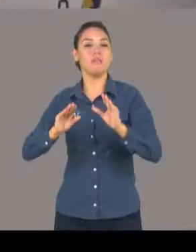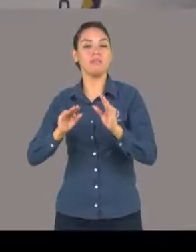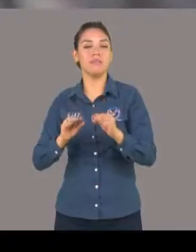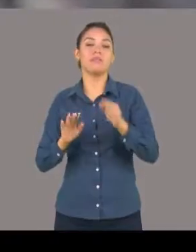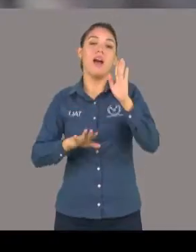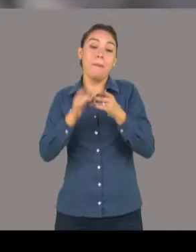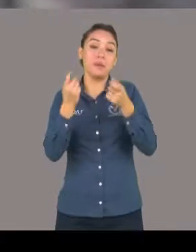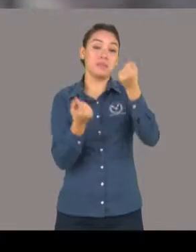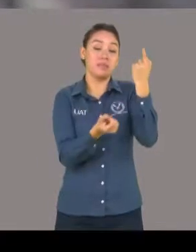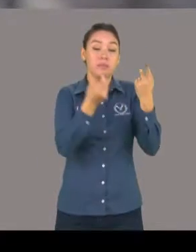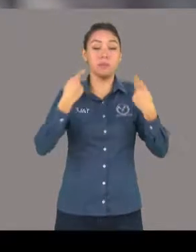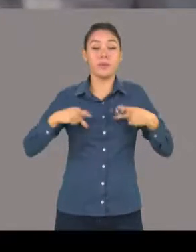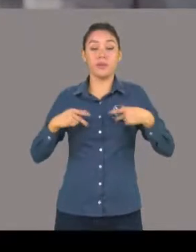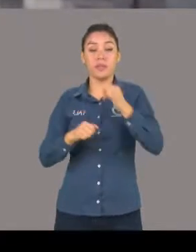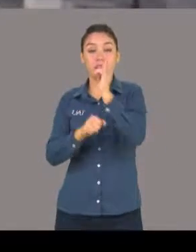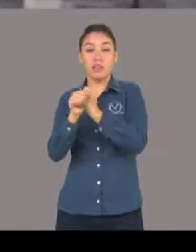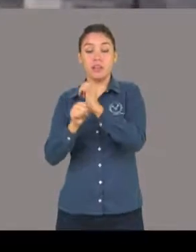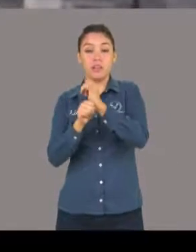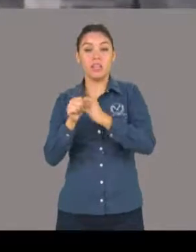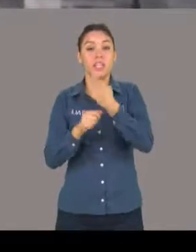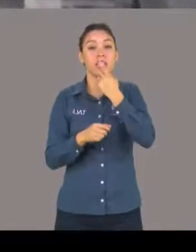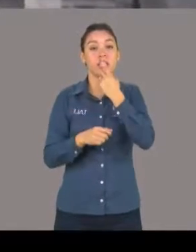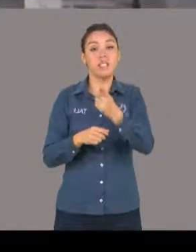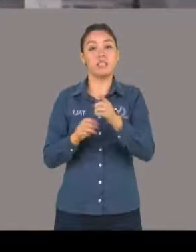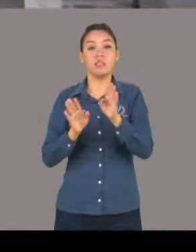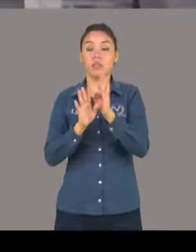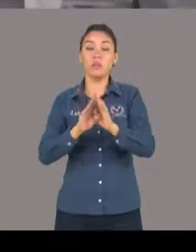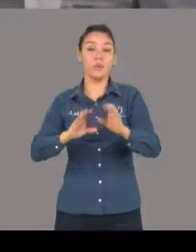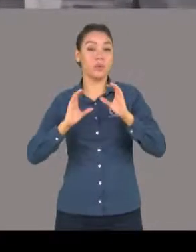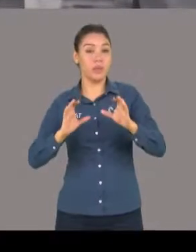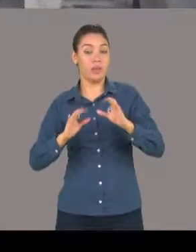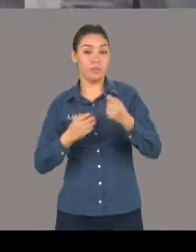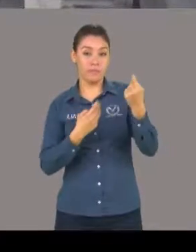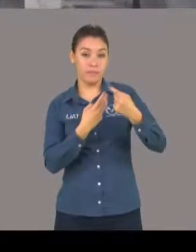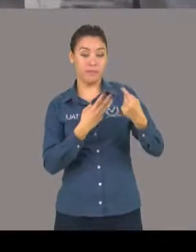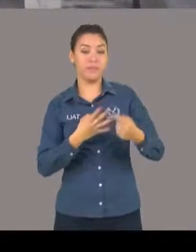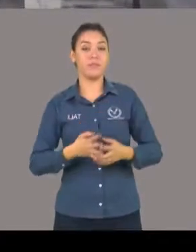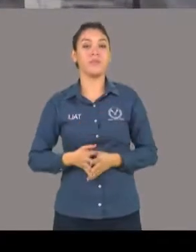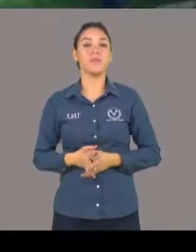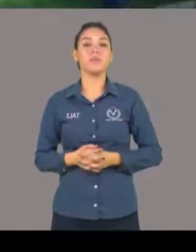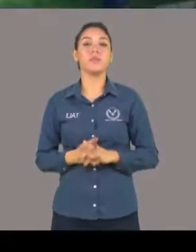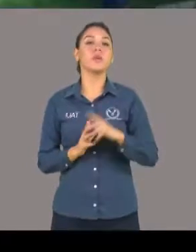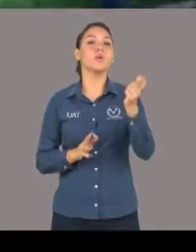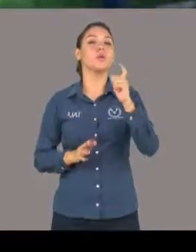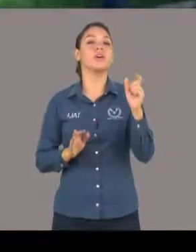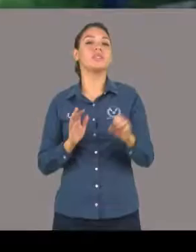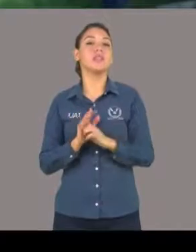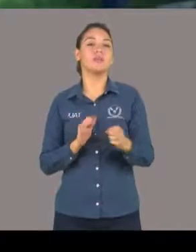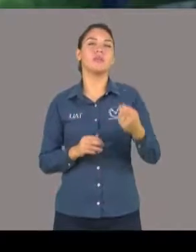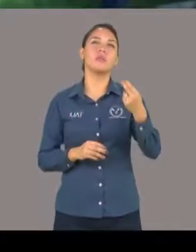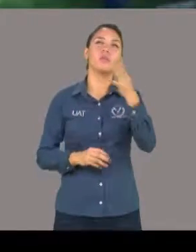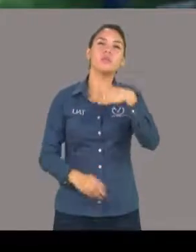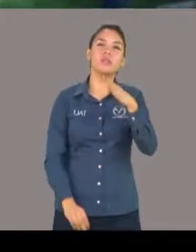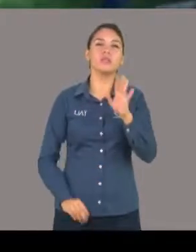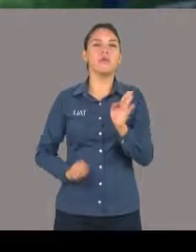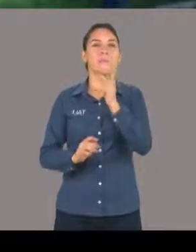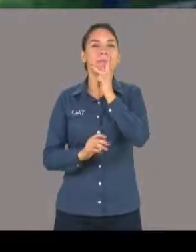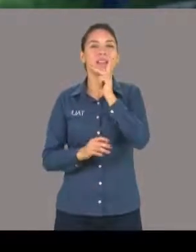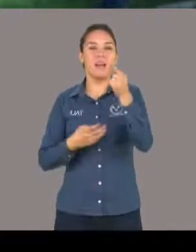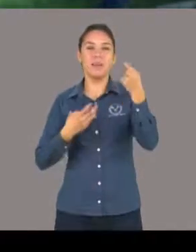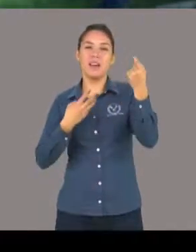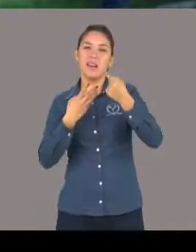embargo, algunas investigaciones proporcionan ciertas señales de alarma. Si tendríamos que buscar una